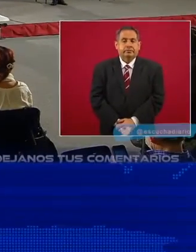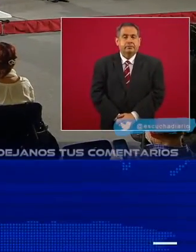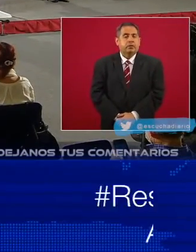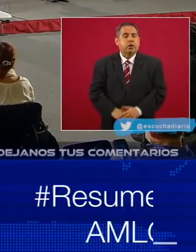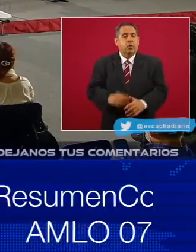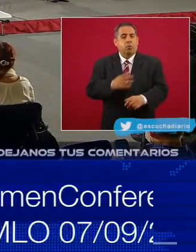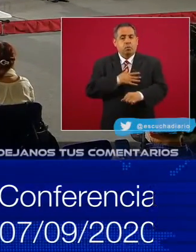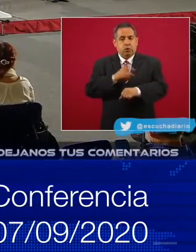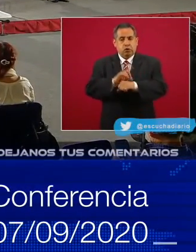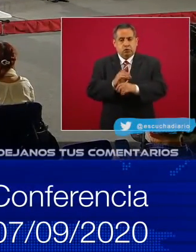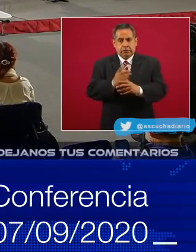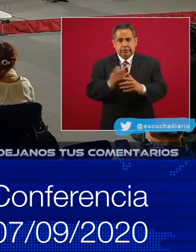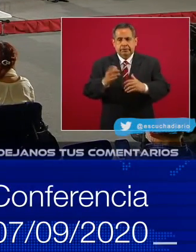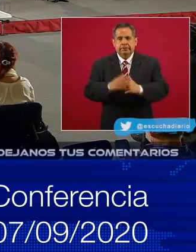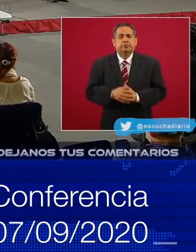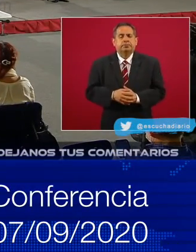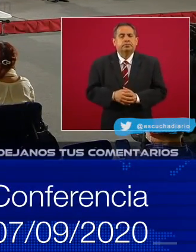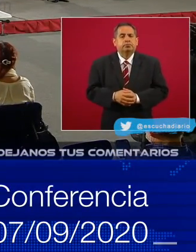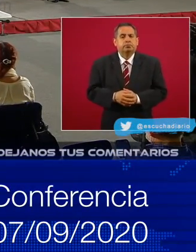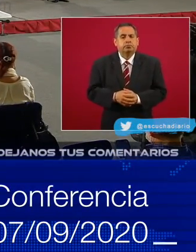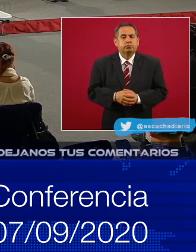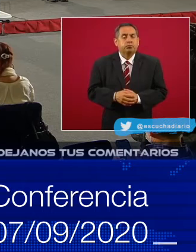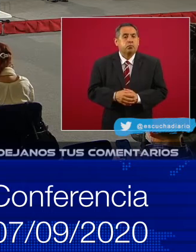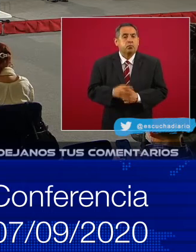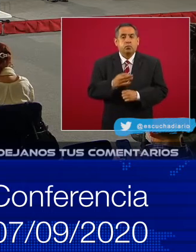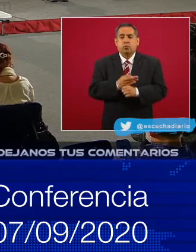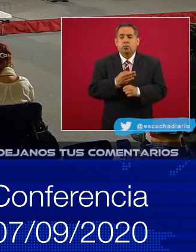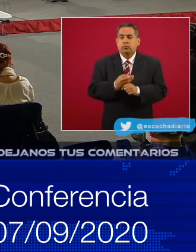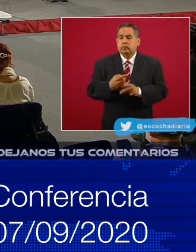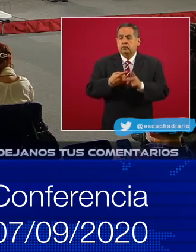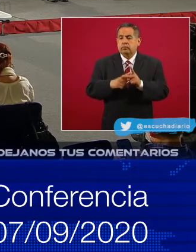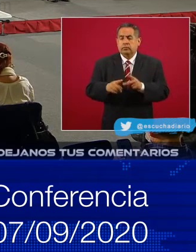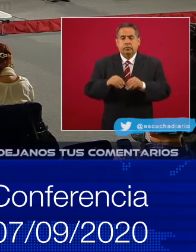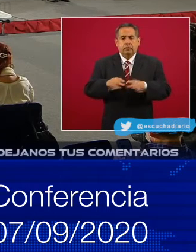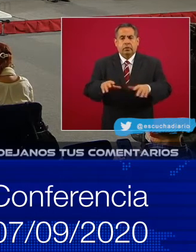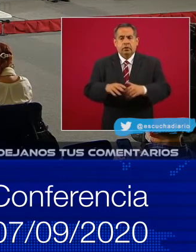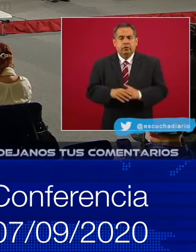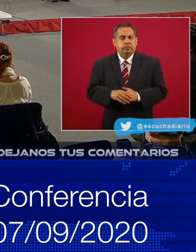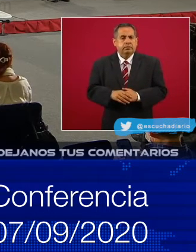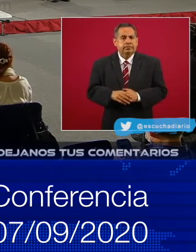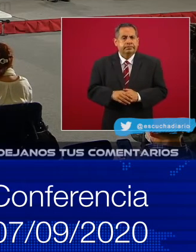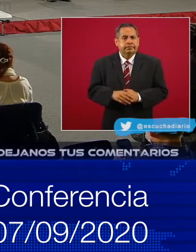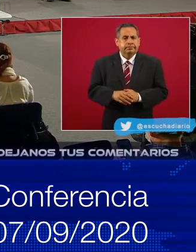Muy buenos días. Vamos a iniciar la